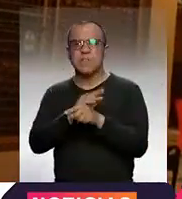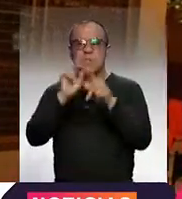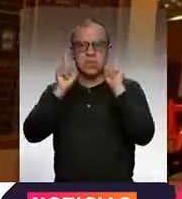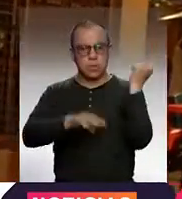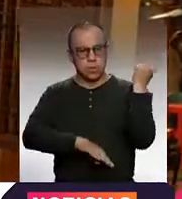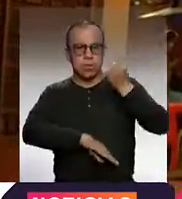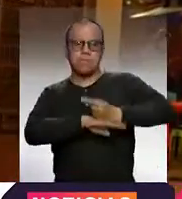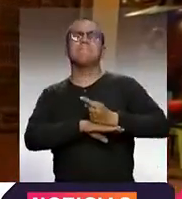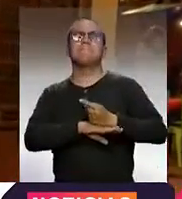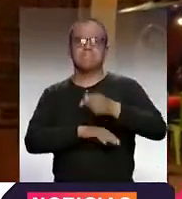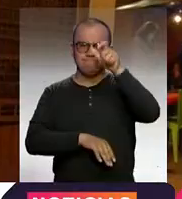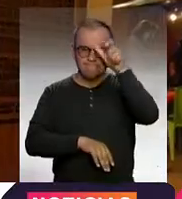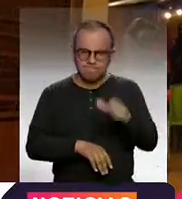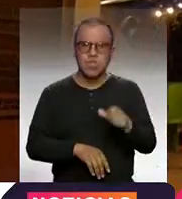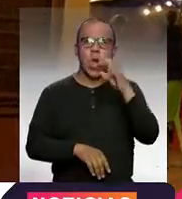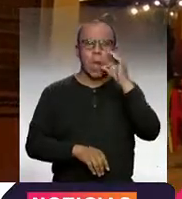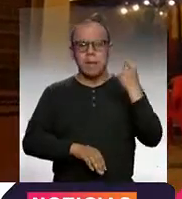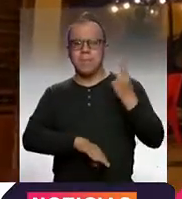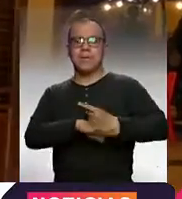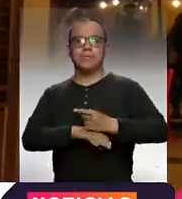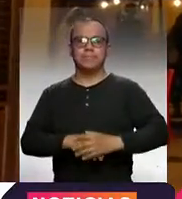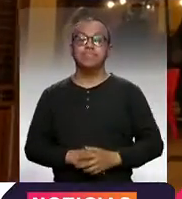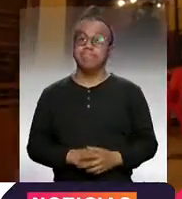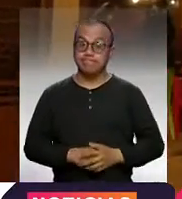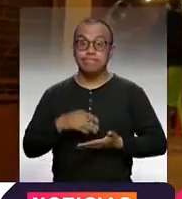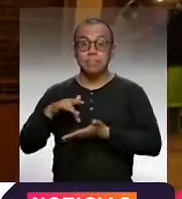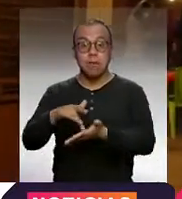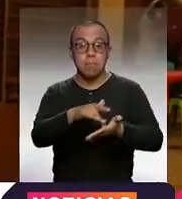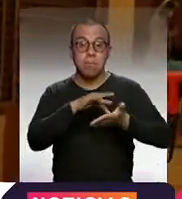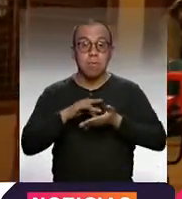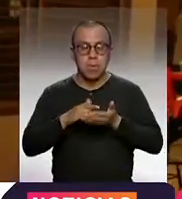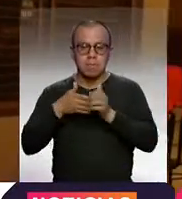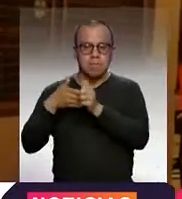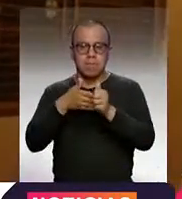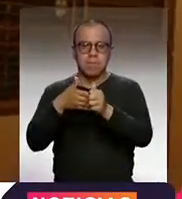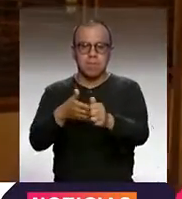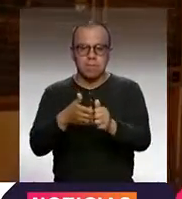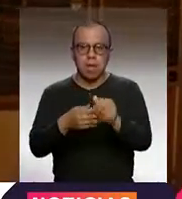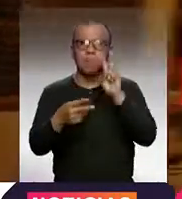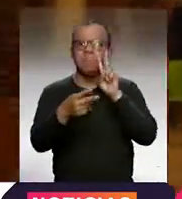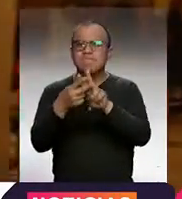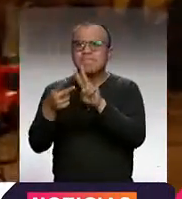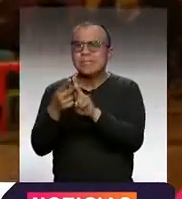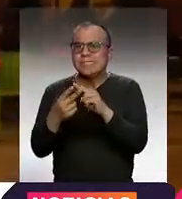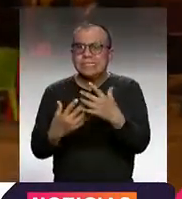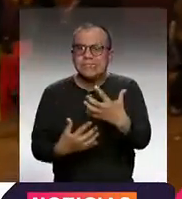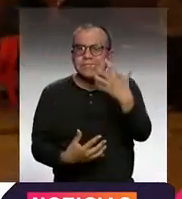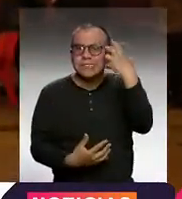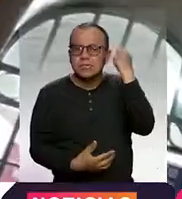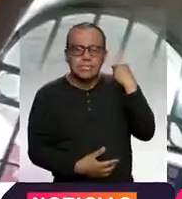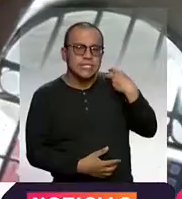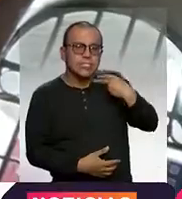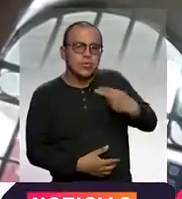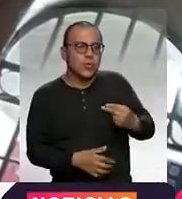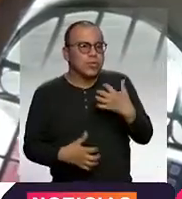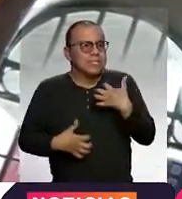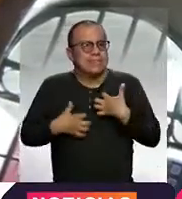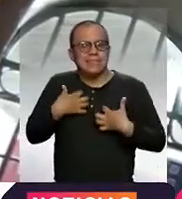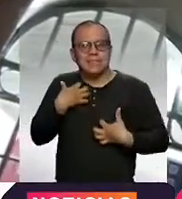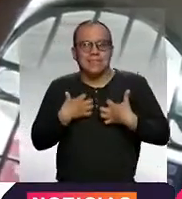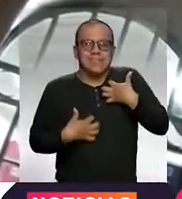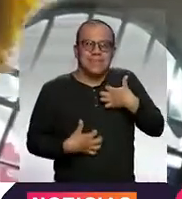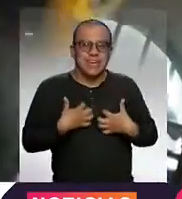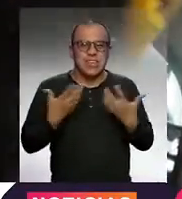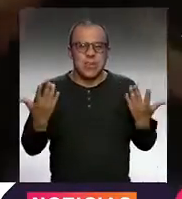de Aristides Fernández! Los asistentes a estos recorridos podrán conocer las más escalofriantes historias que se esconden en